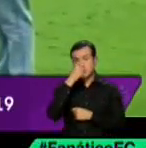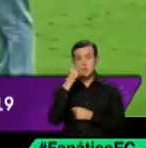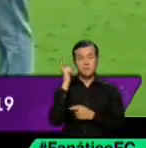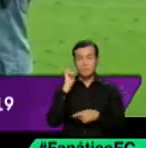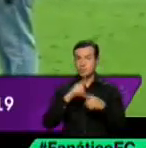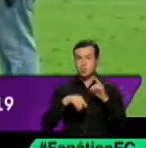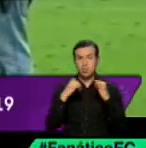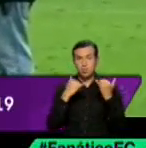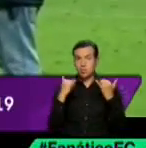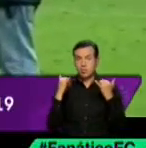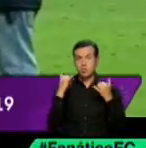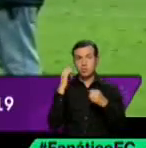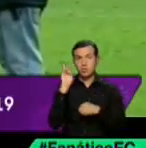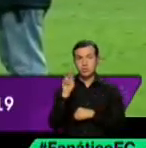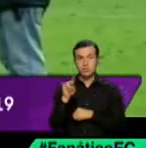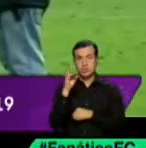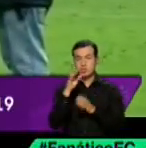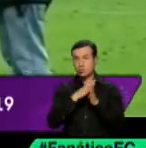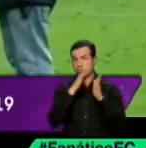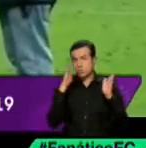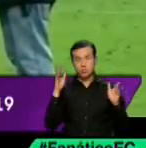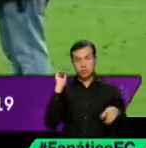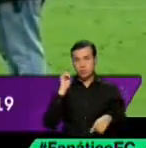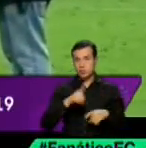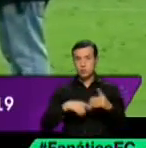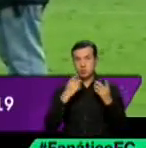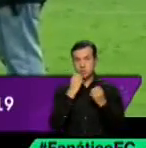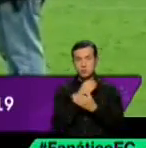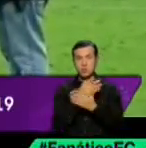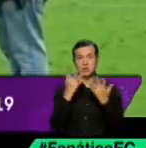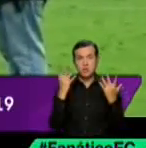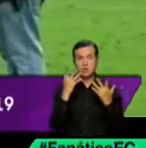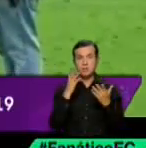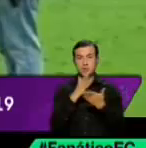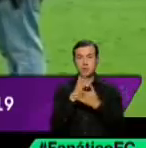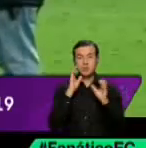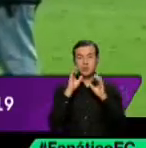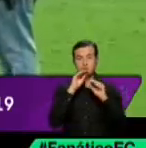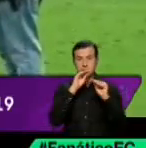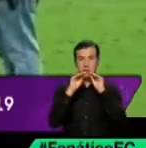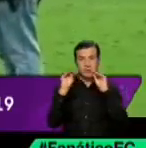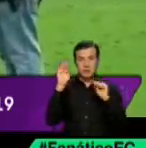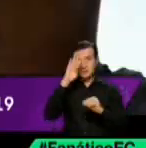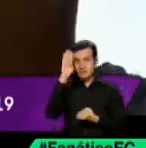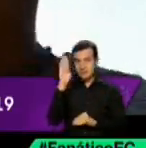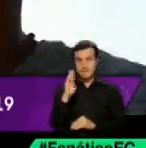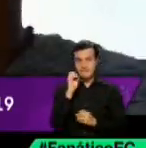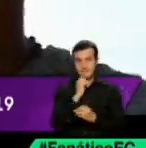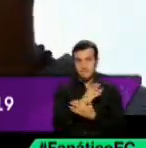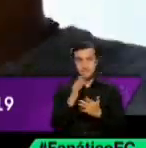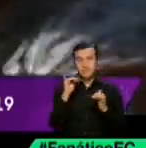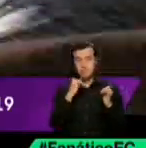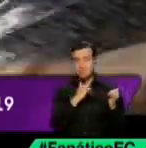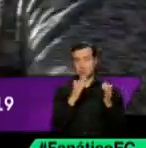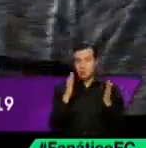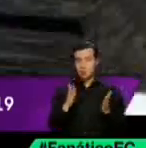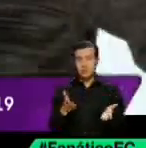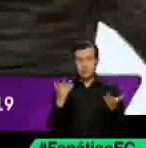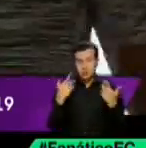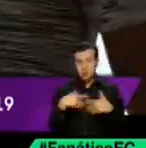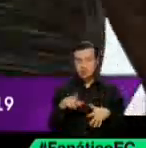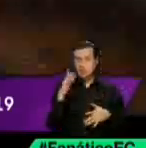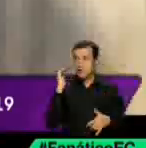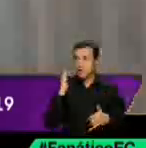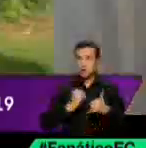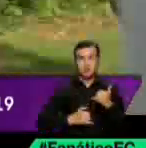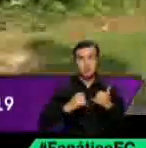podrá jugar en todo el 2018. Así lo informaron medios de comunicación de Brasil. Y el jugador ya agotó el